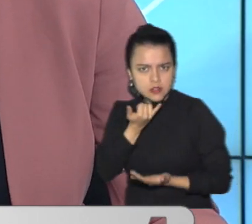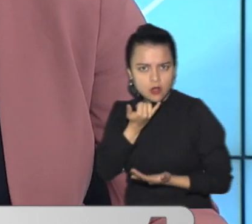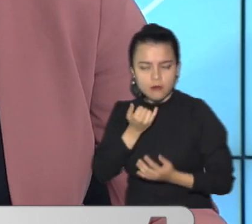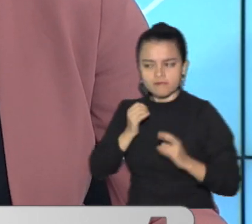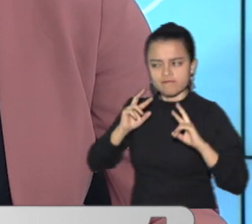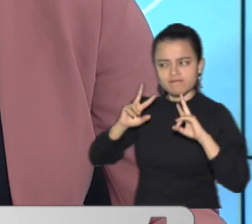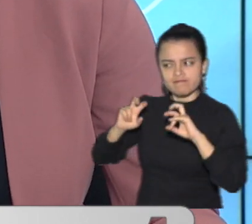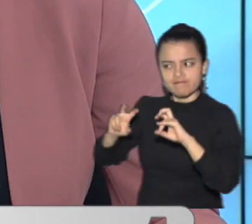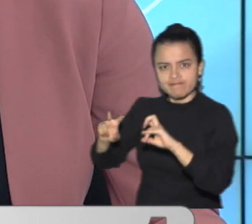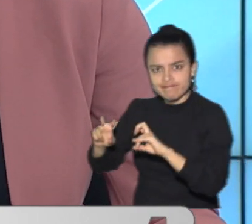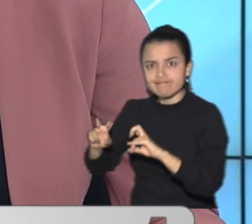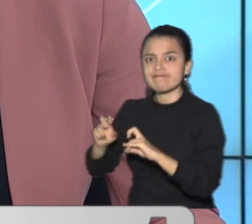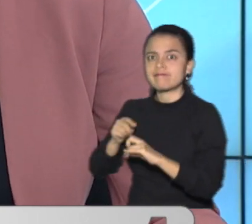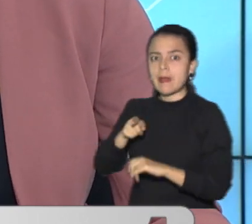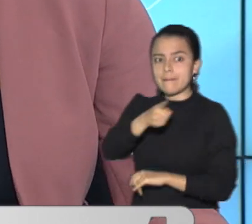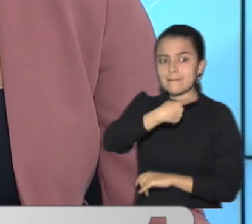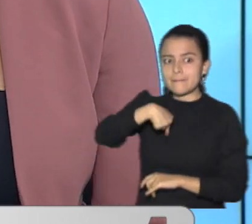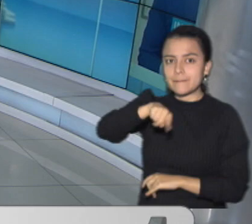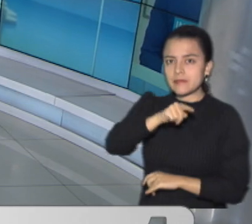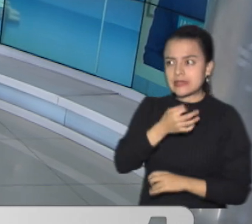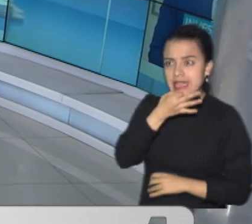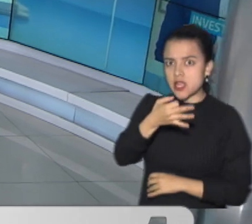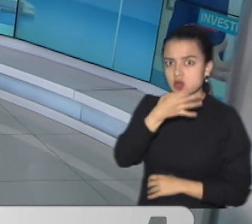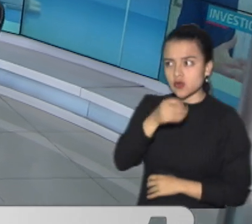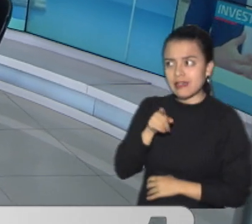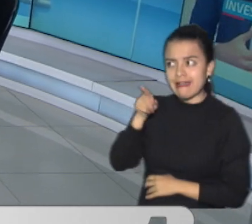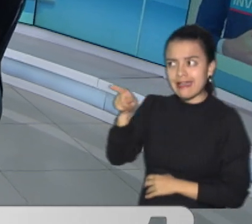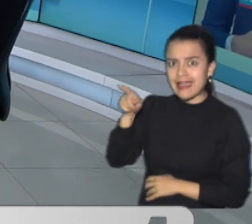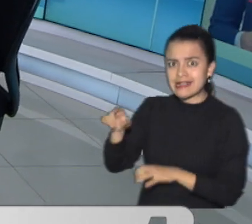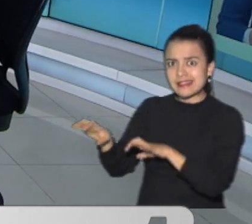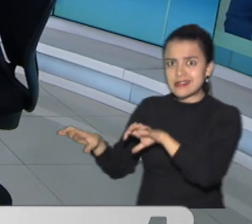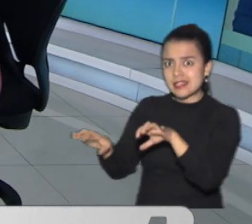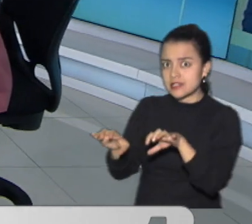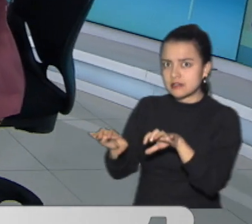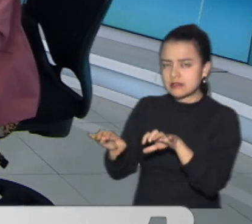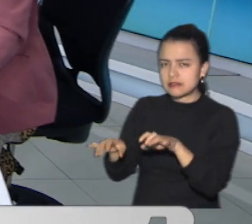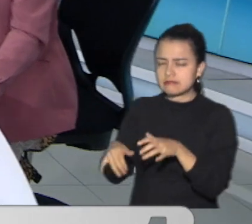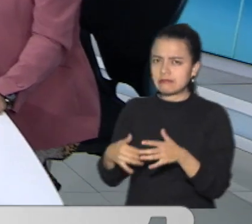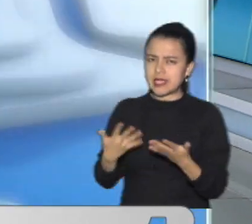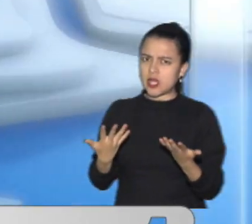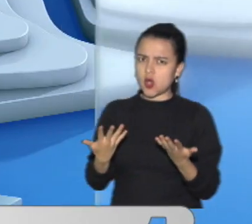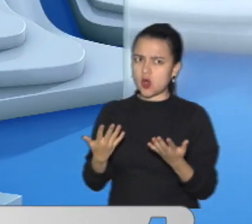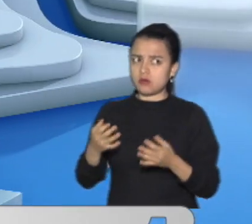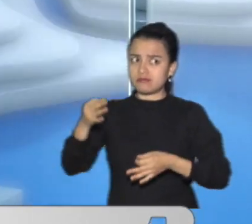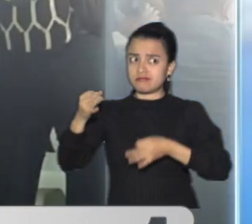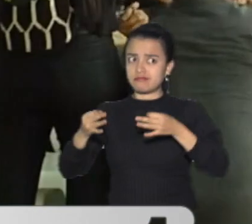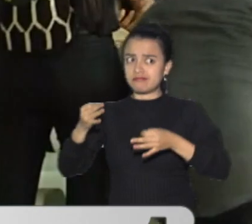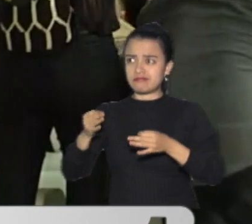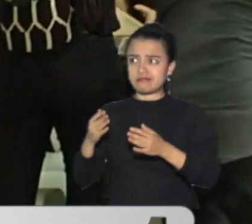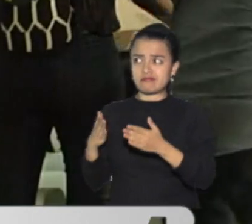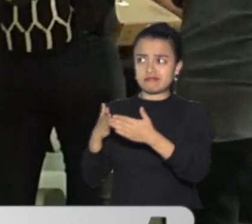abuso de poder y tráfico de influencias. Yusi Chaparro, ¿qué implica esta decisión?